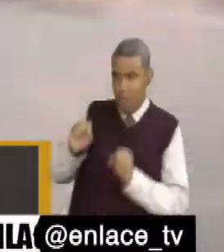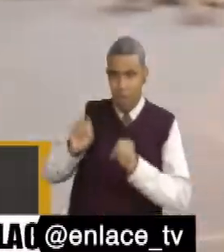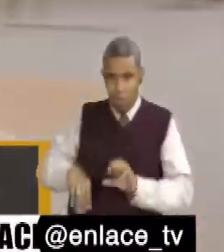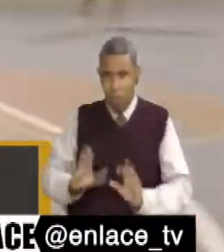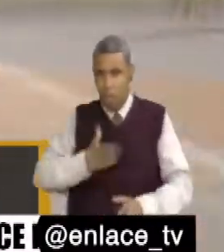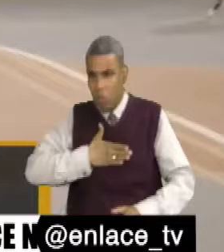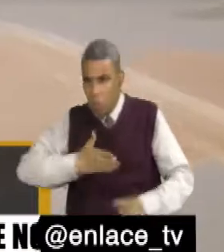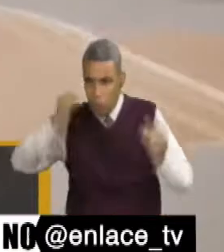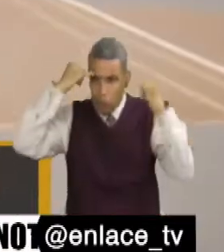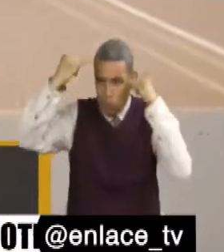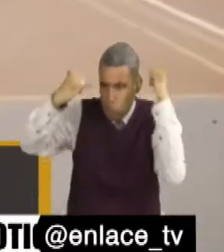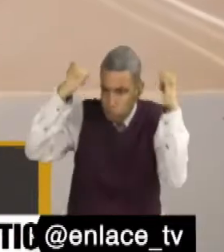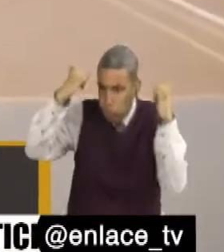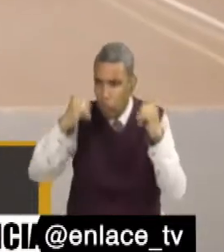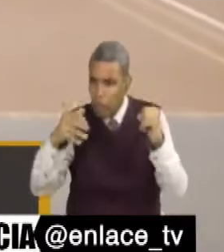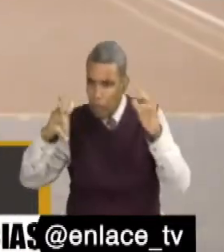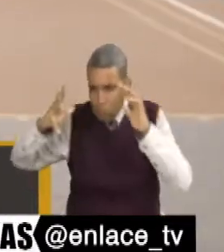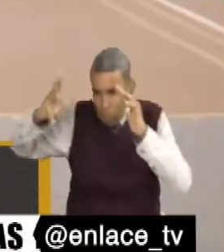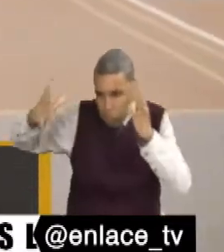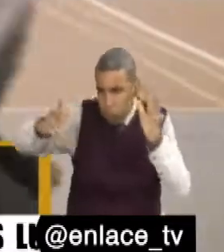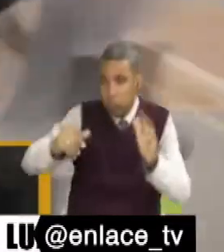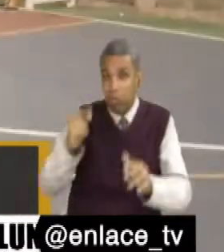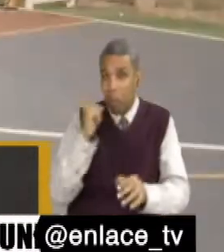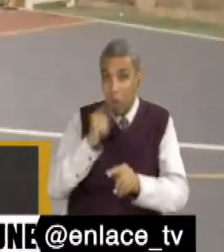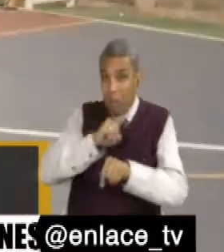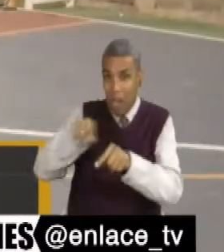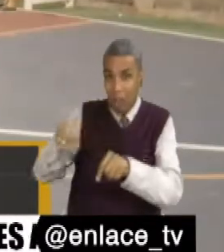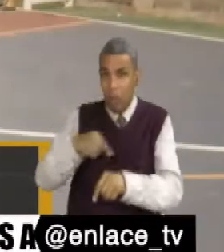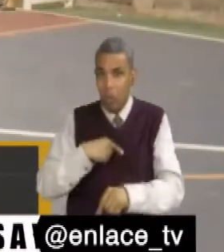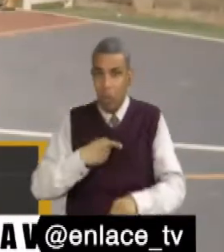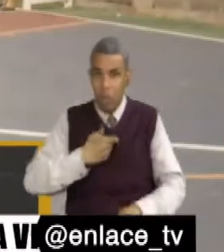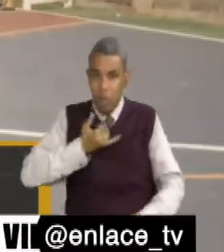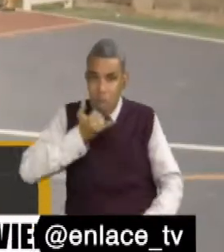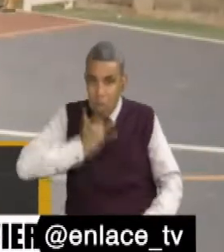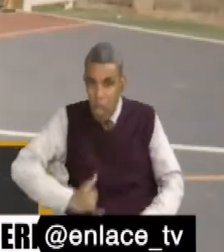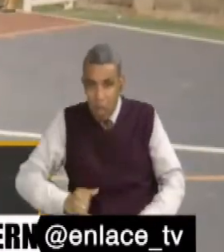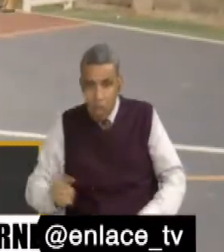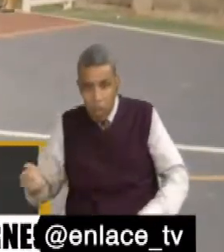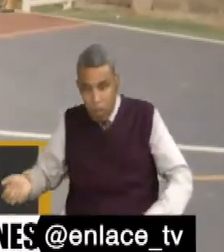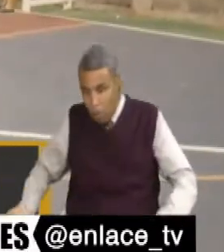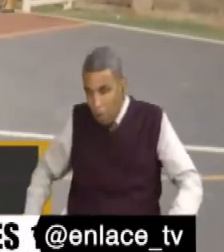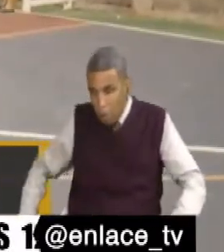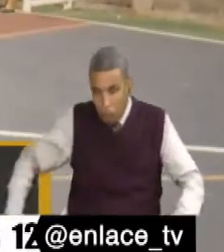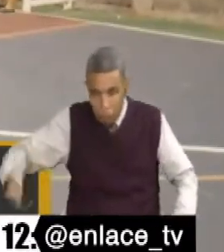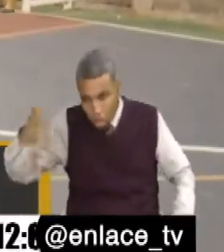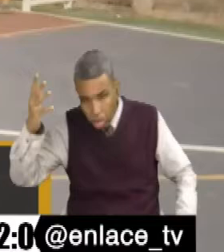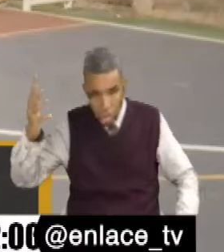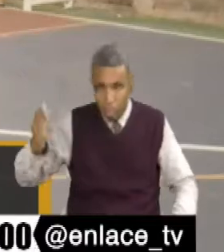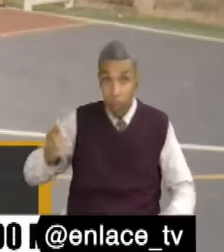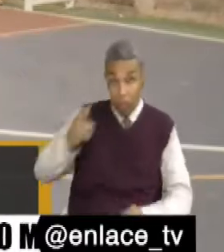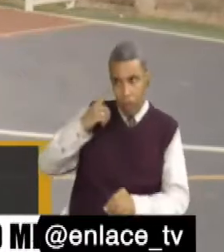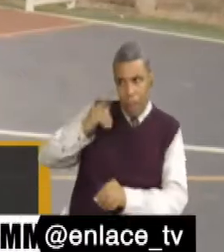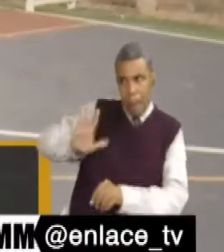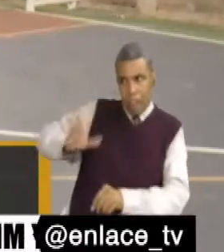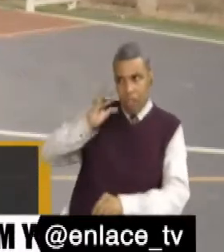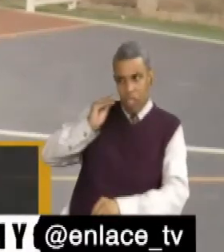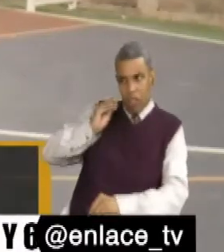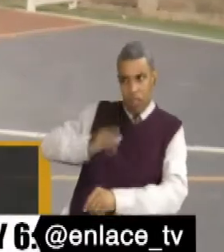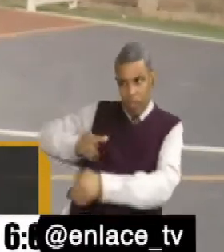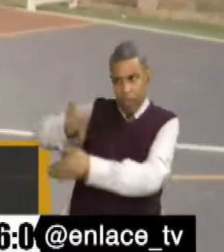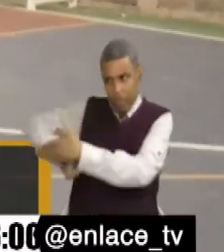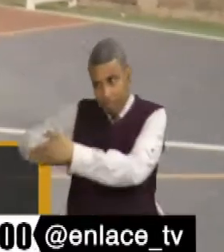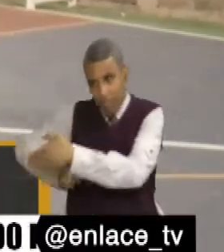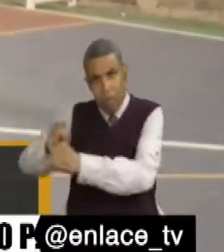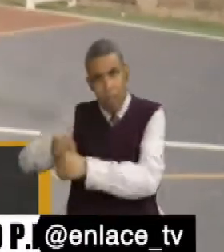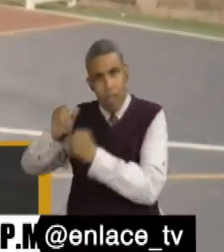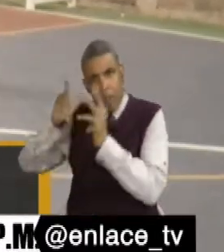aportarle algo al deportista, enseñarle un buen lanzamiento. ¿Qué expectativas tenemos? Pues poder seguir sumando experiencias para algún día poder lograr